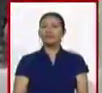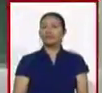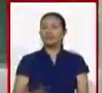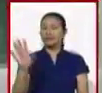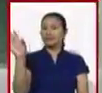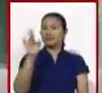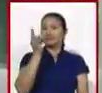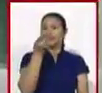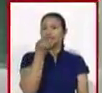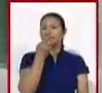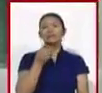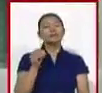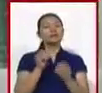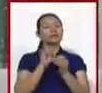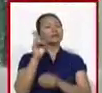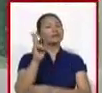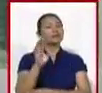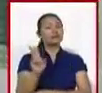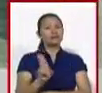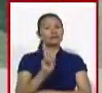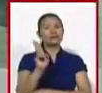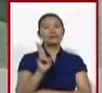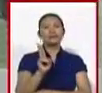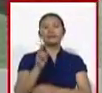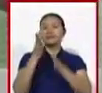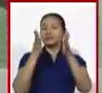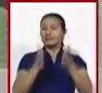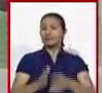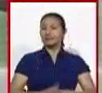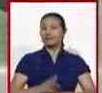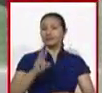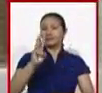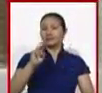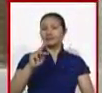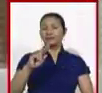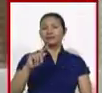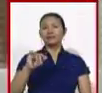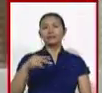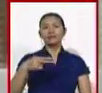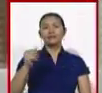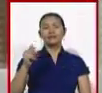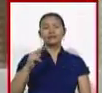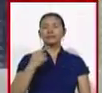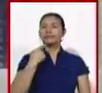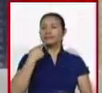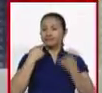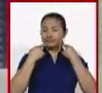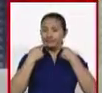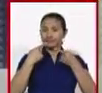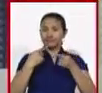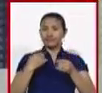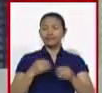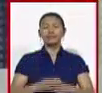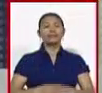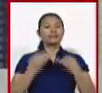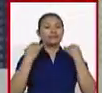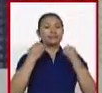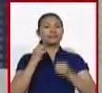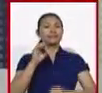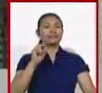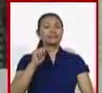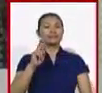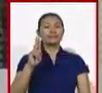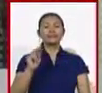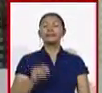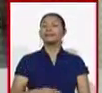En Bolivia, la droga más consumida por estudiantes universitarios es la marihuana. Así lo revela un estudio de la Organización de Naciones